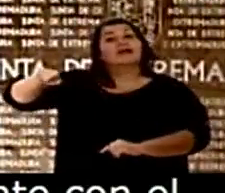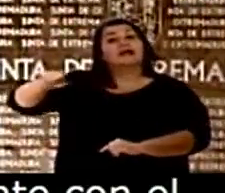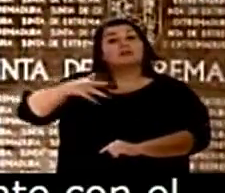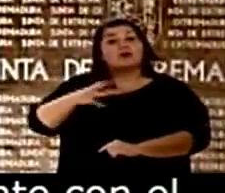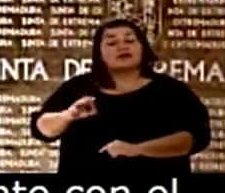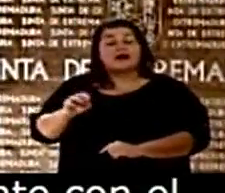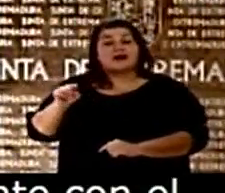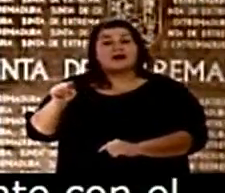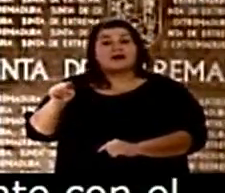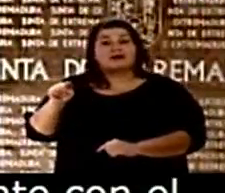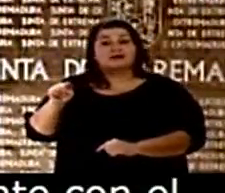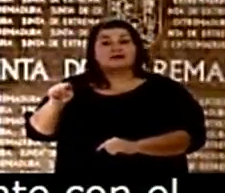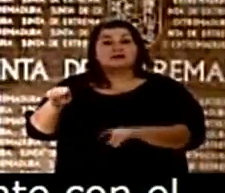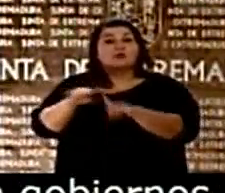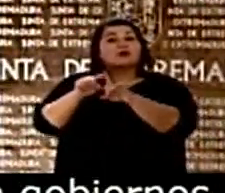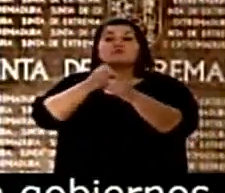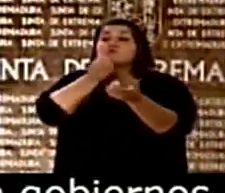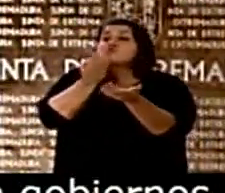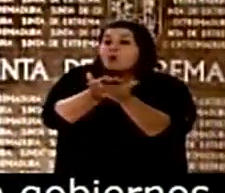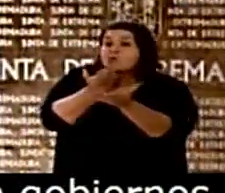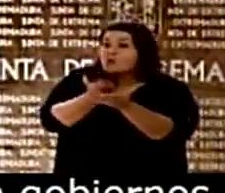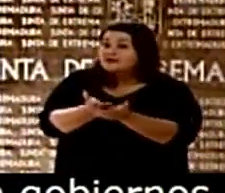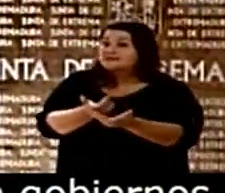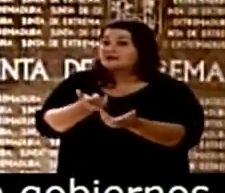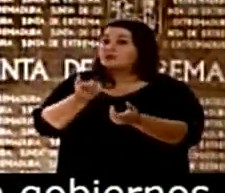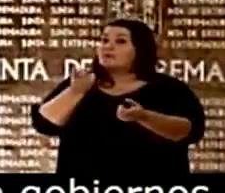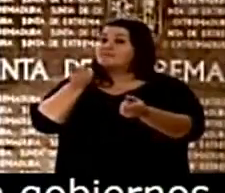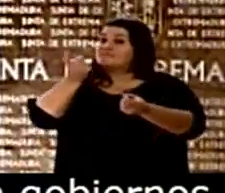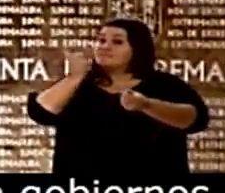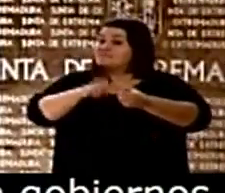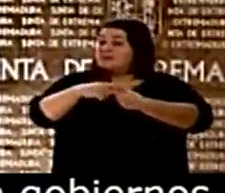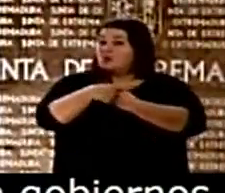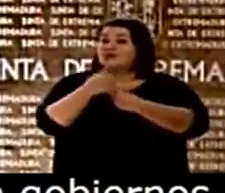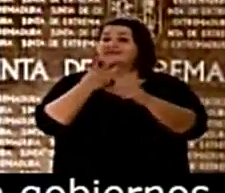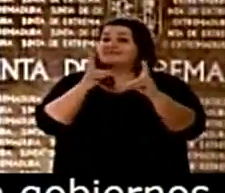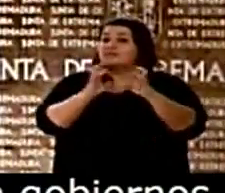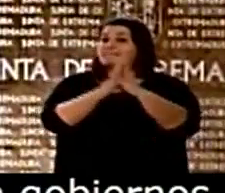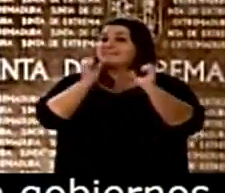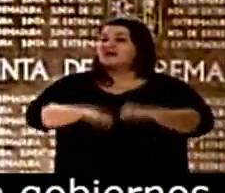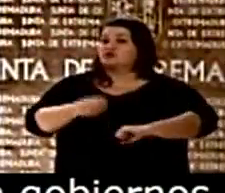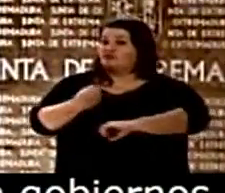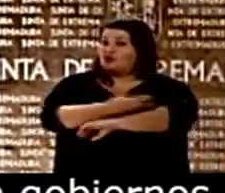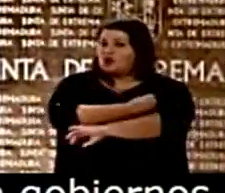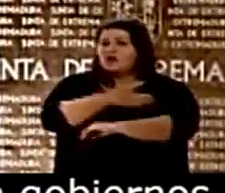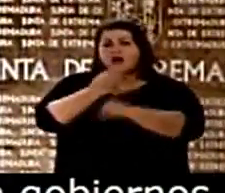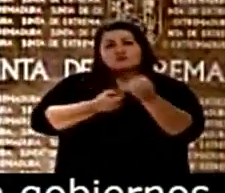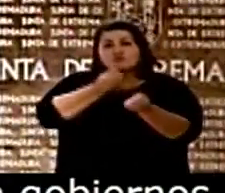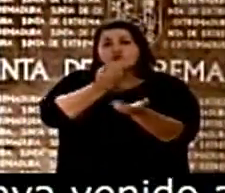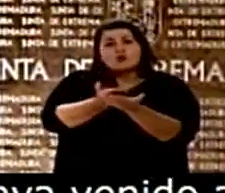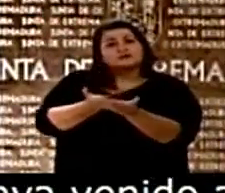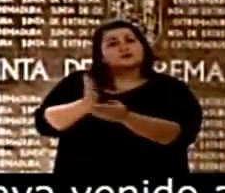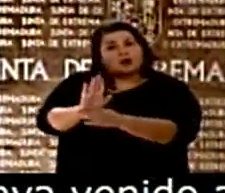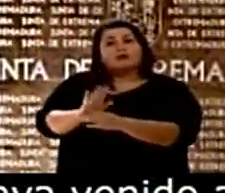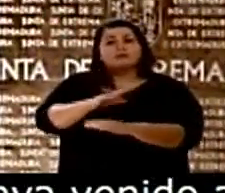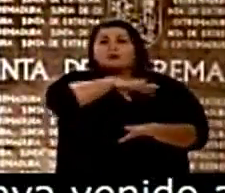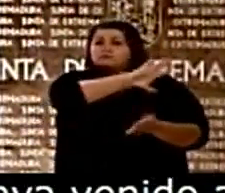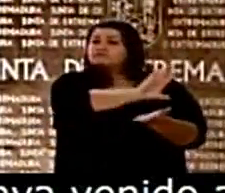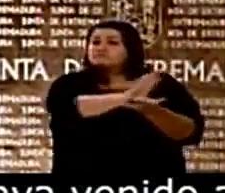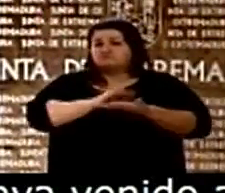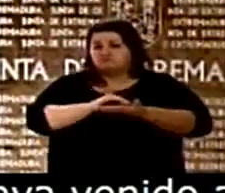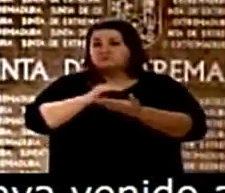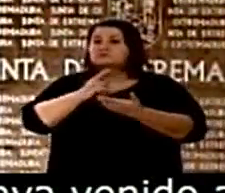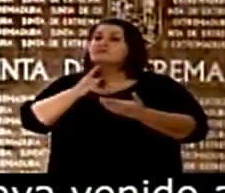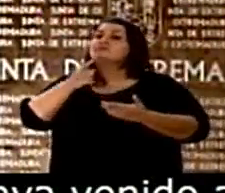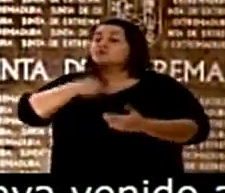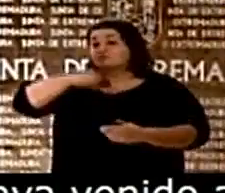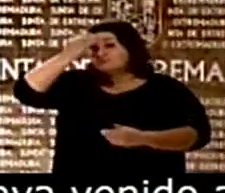las propuestas que los miembros del Pacto por el Ferrocarril han hecho y volverlo a poner en valor. Creo que fue una